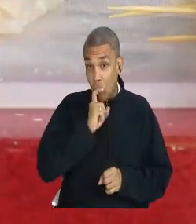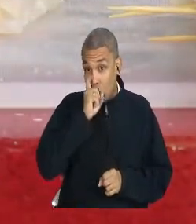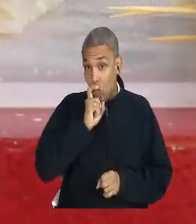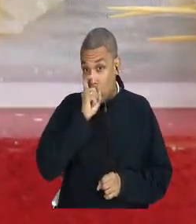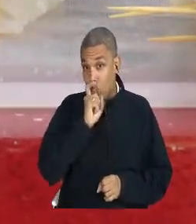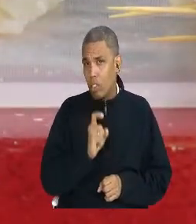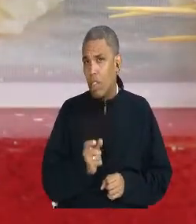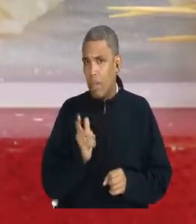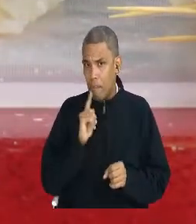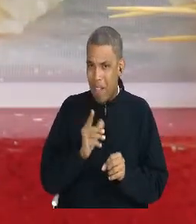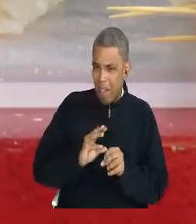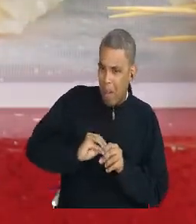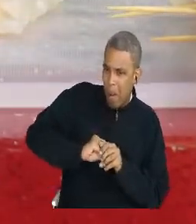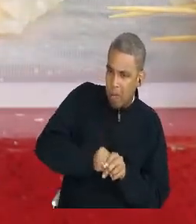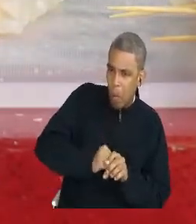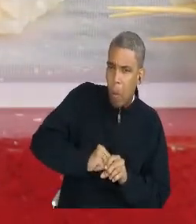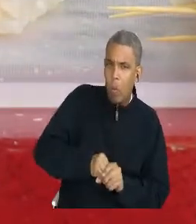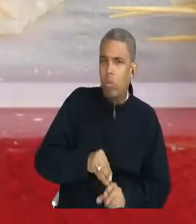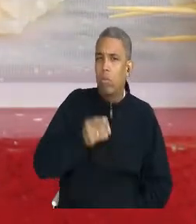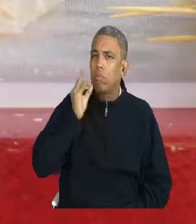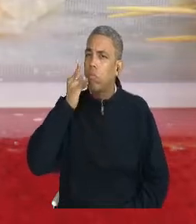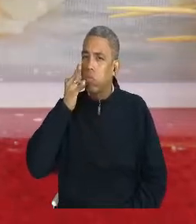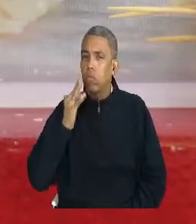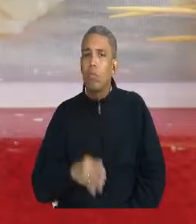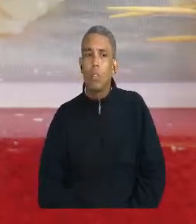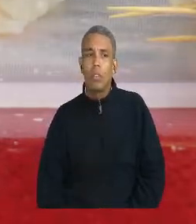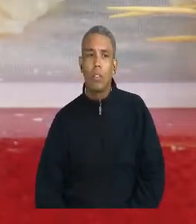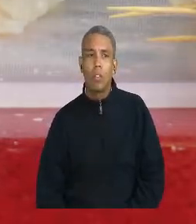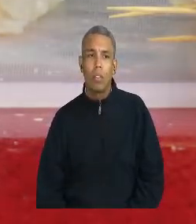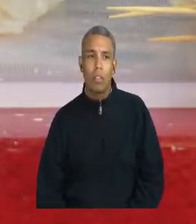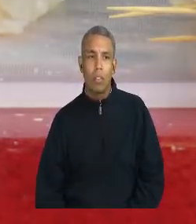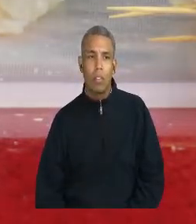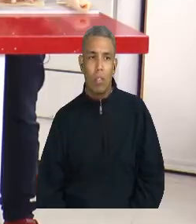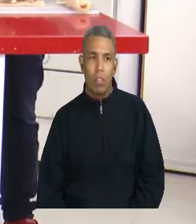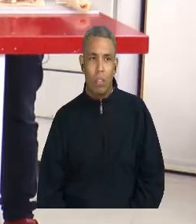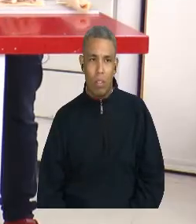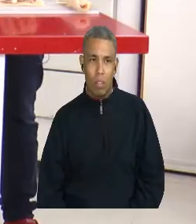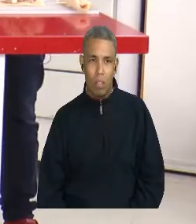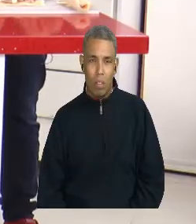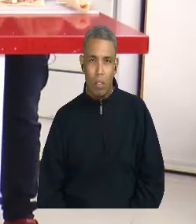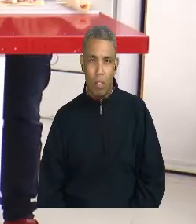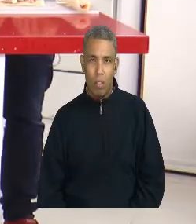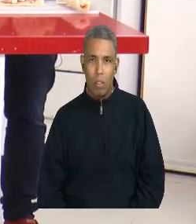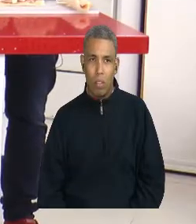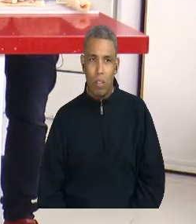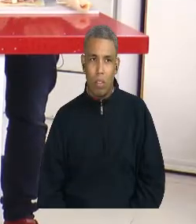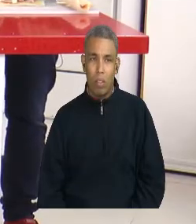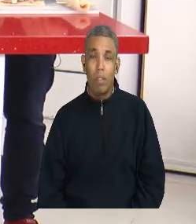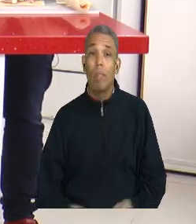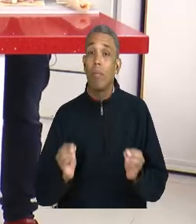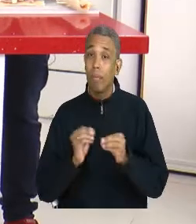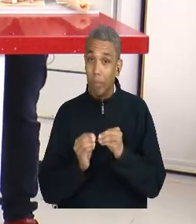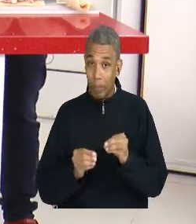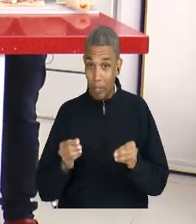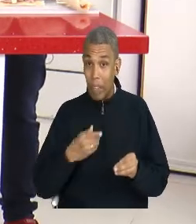Lo importante es que de entrada se necesita el róbalo, la tocineta y las rodajitas de melón. Eso es lo que ustedes pueden